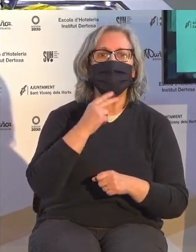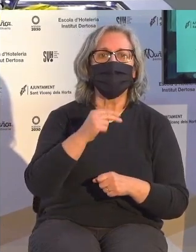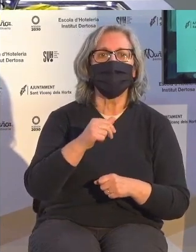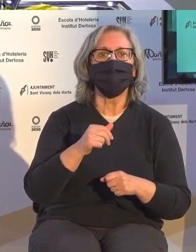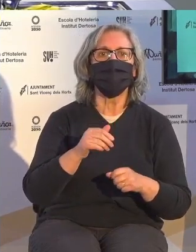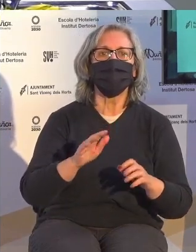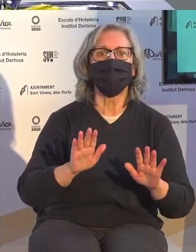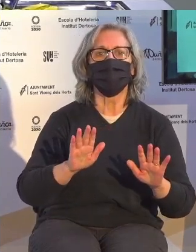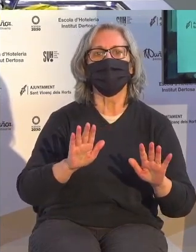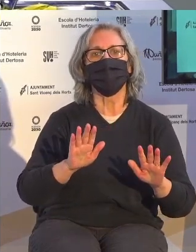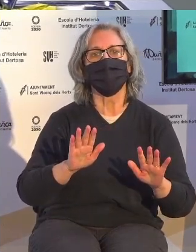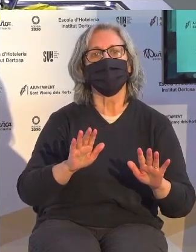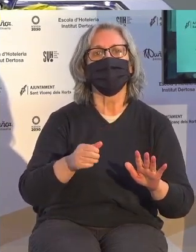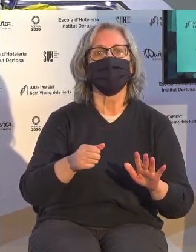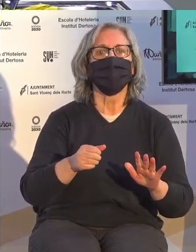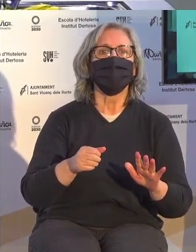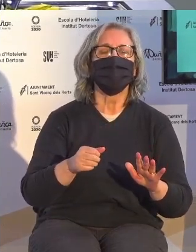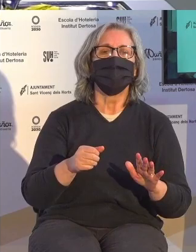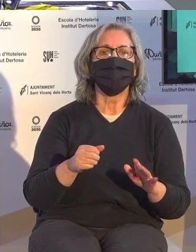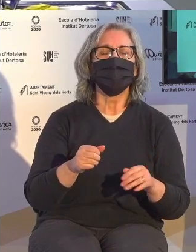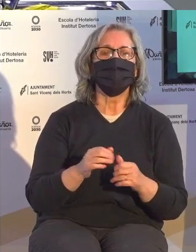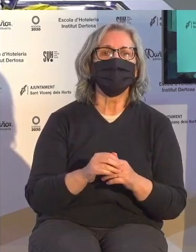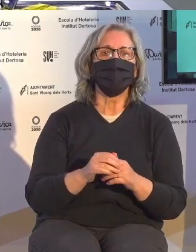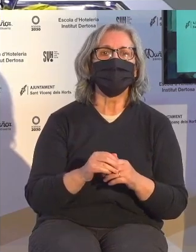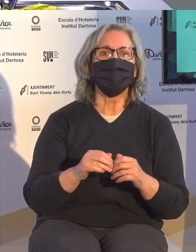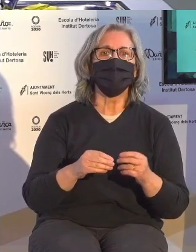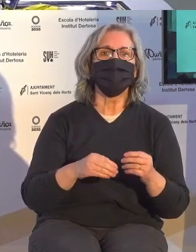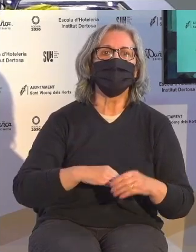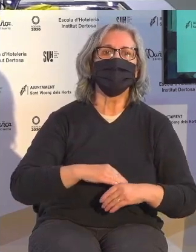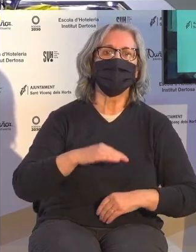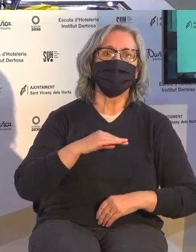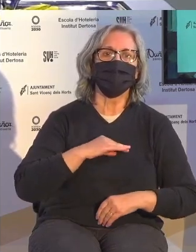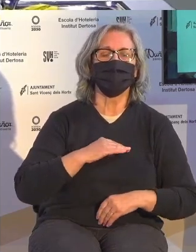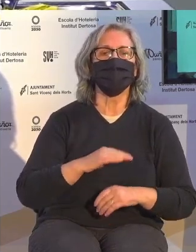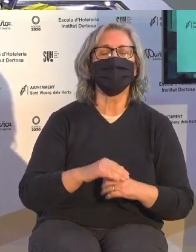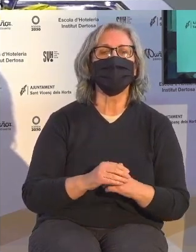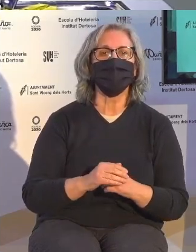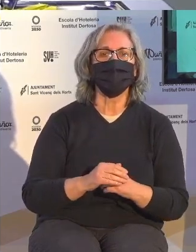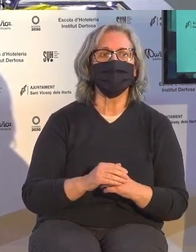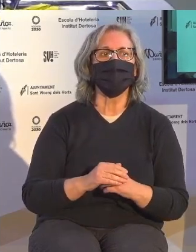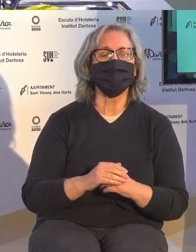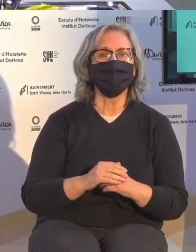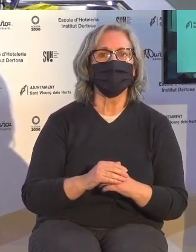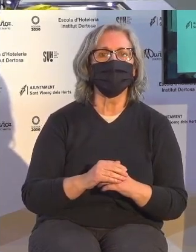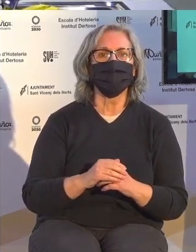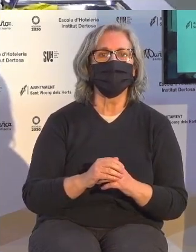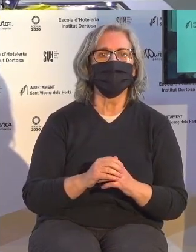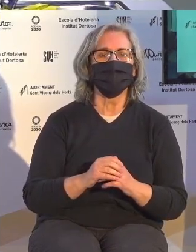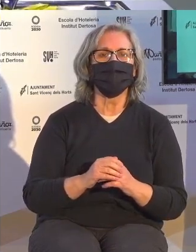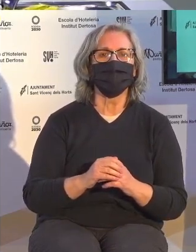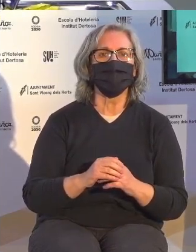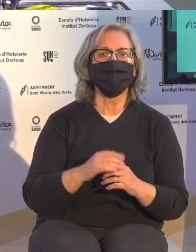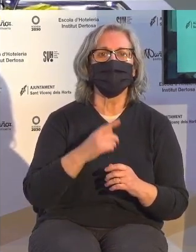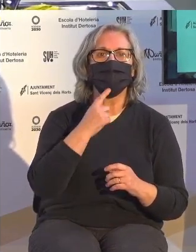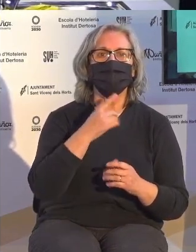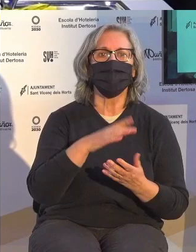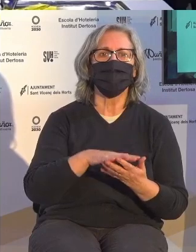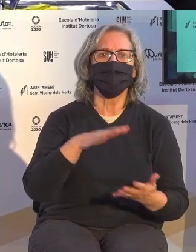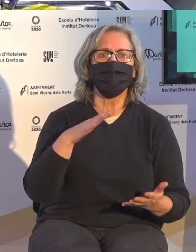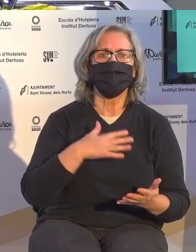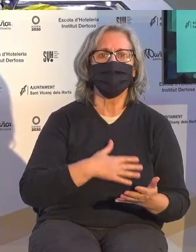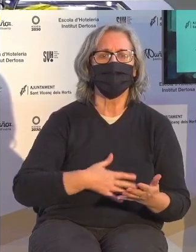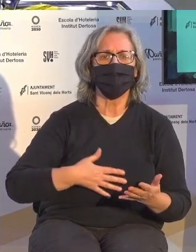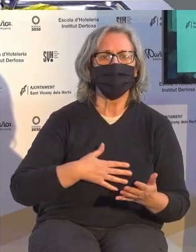realizada profesionalmente y para mí es una grande un grande placer poder